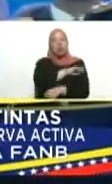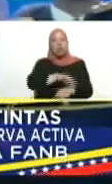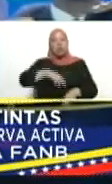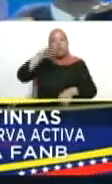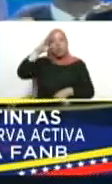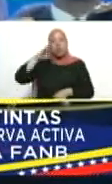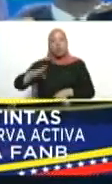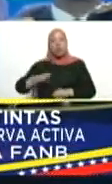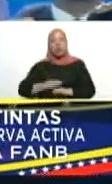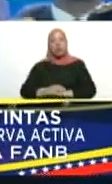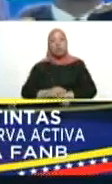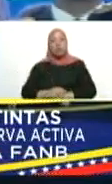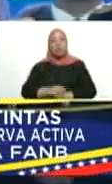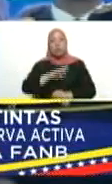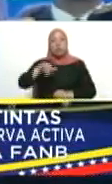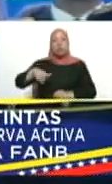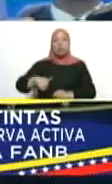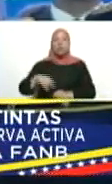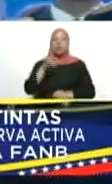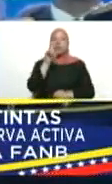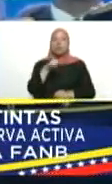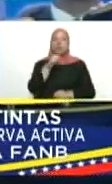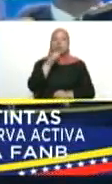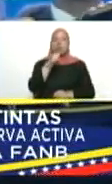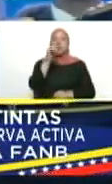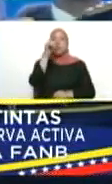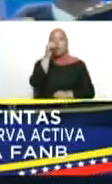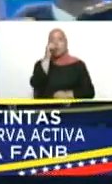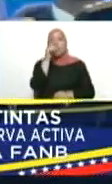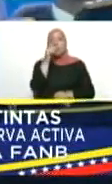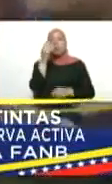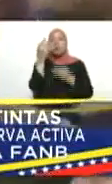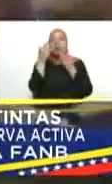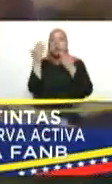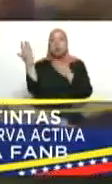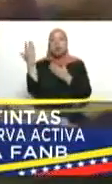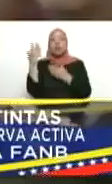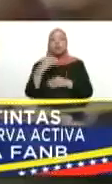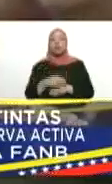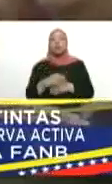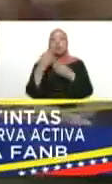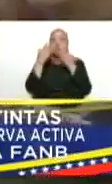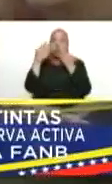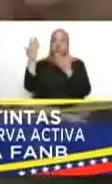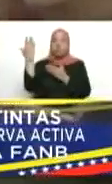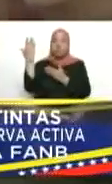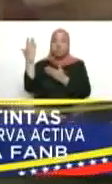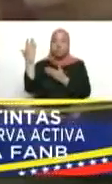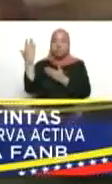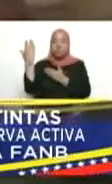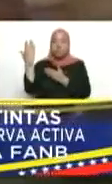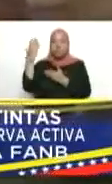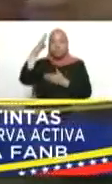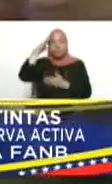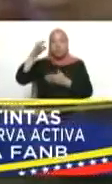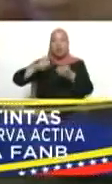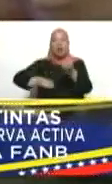Nacional Bolivariana a nuestro general en jefe, Domingo Antonio Hernández Lares. ¡Adelante, Hernández Lares!